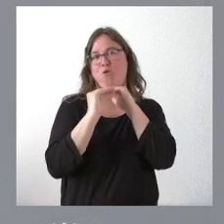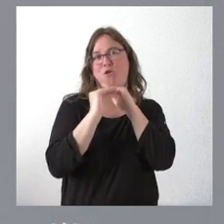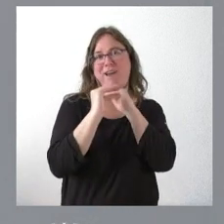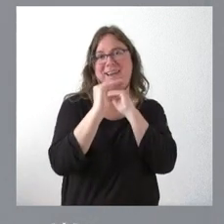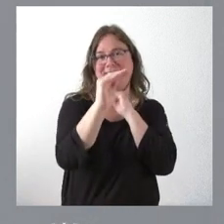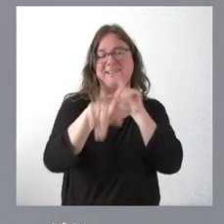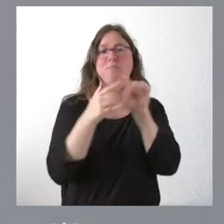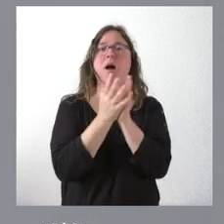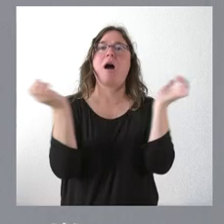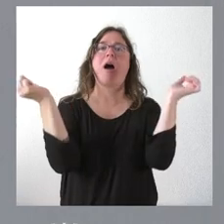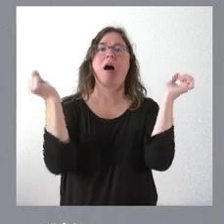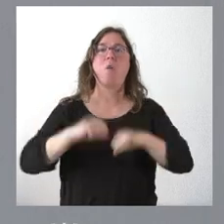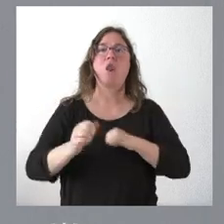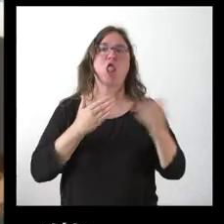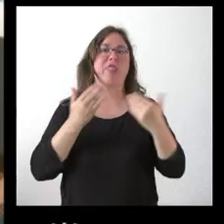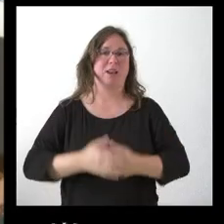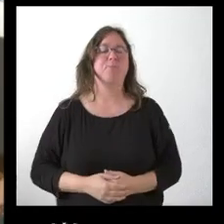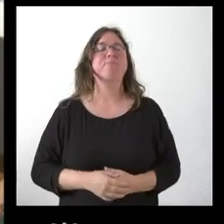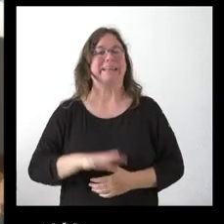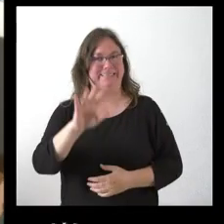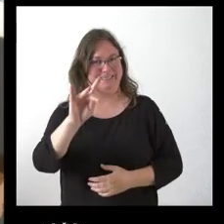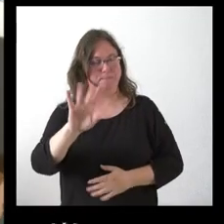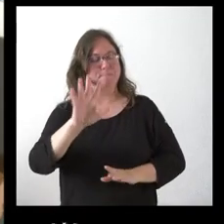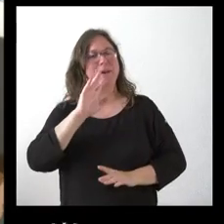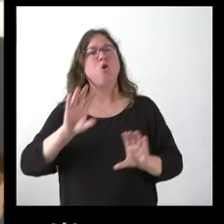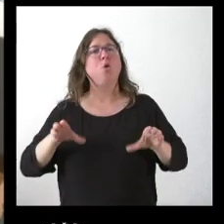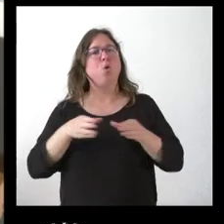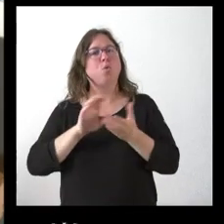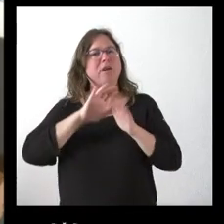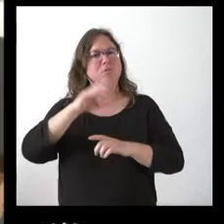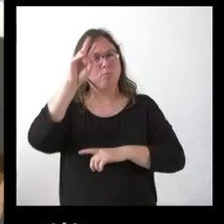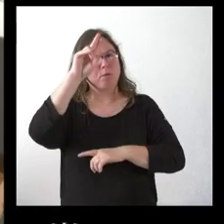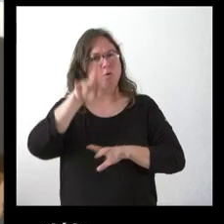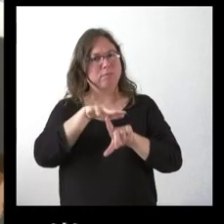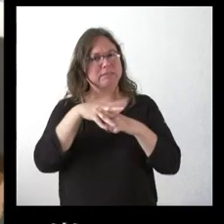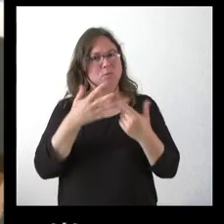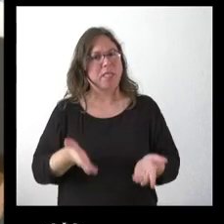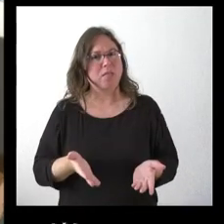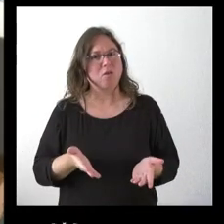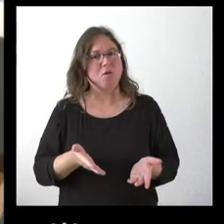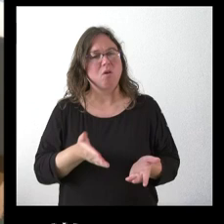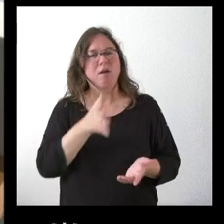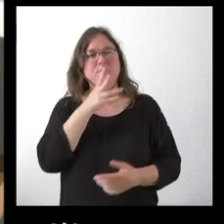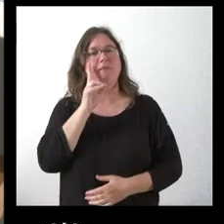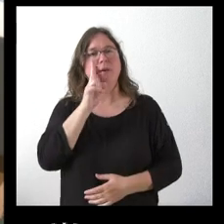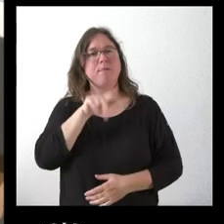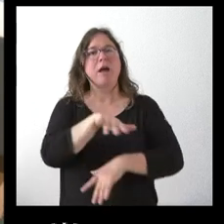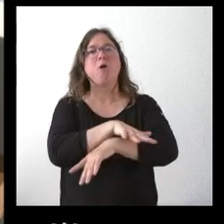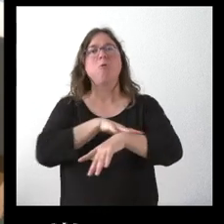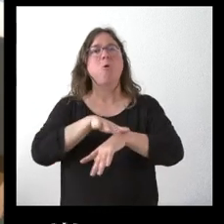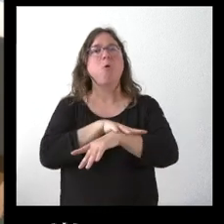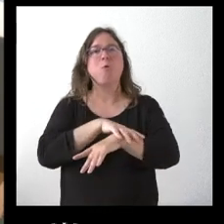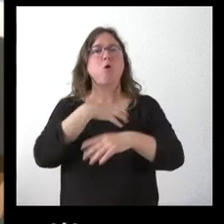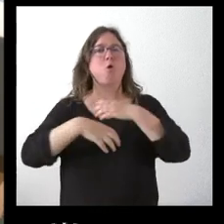desde el consenso y el diálogo. Sí, pero ¿a la Junta le preocupa esta situación que se está dando al ver que el Gobierno no está pudiendo